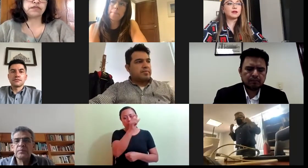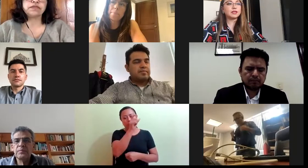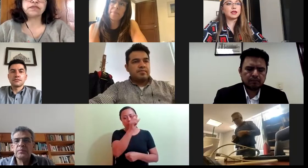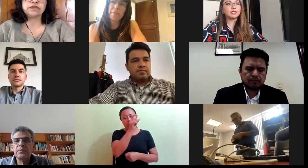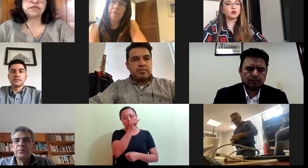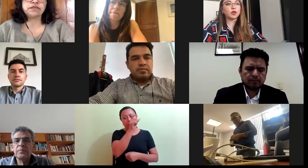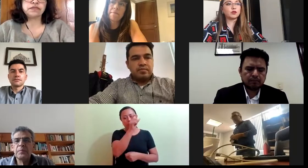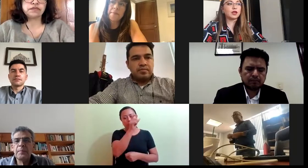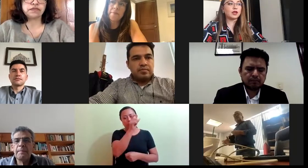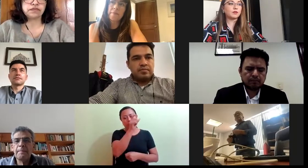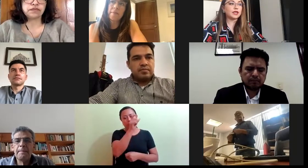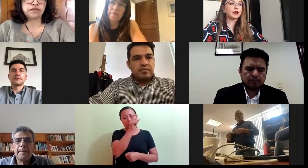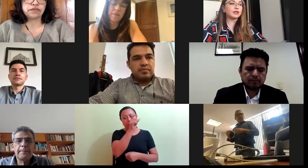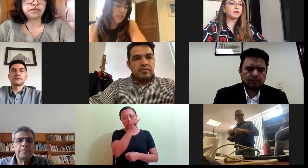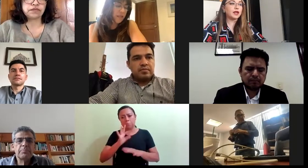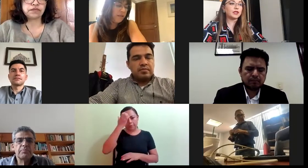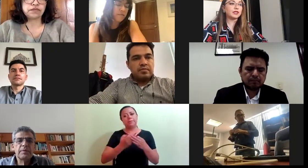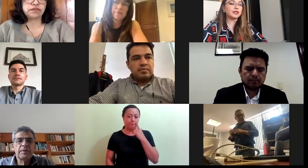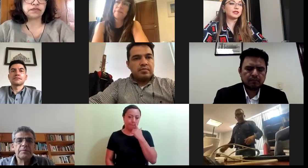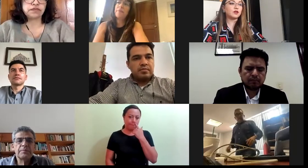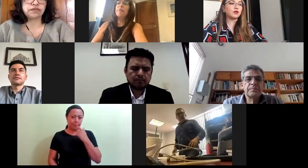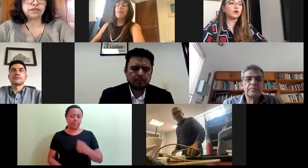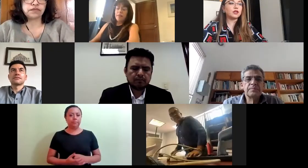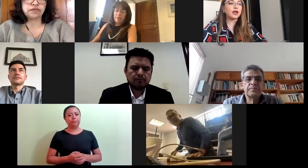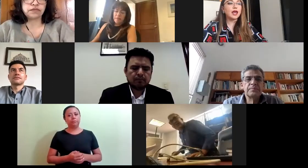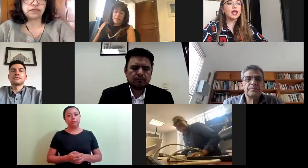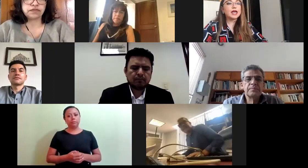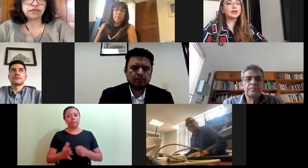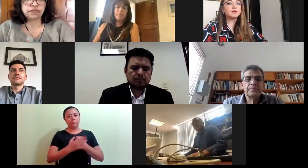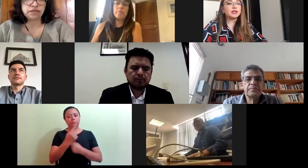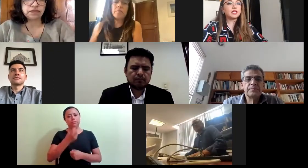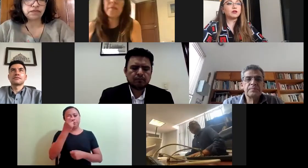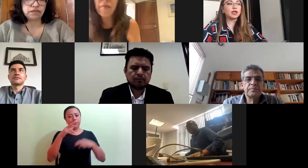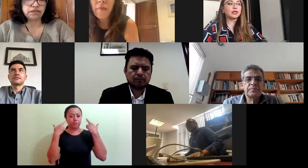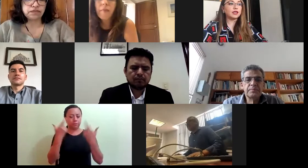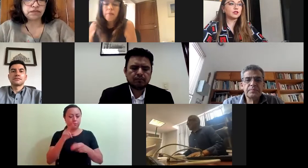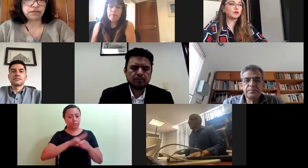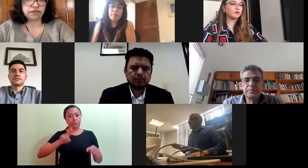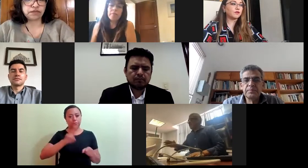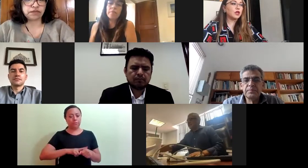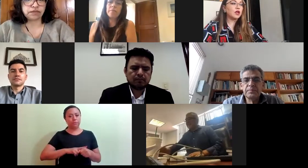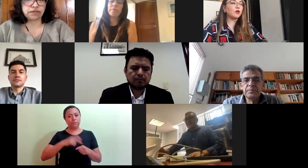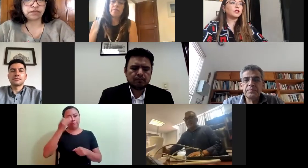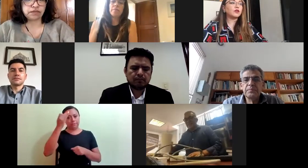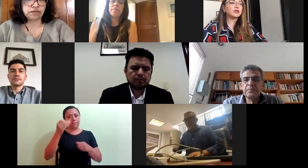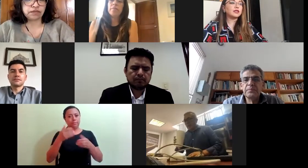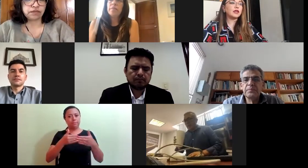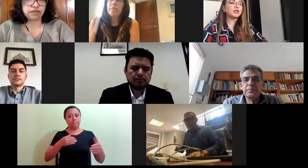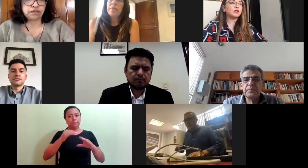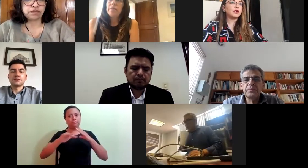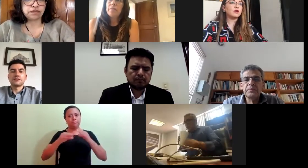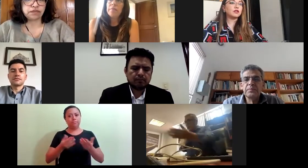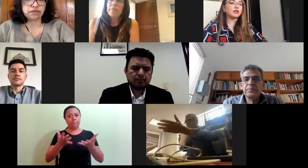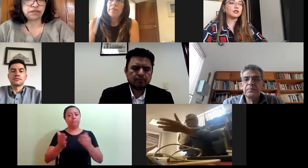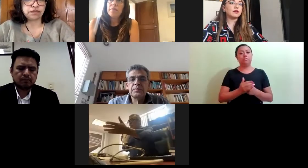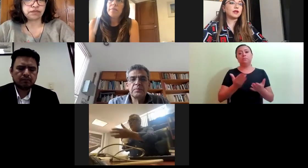a través del anexo 4 de la carpeta relativa a la presente sesión ordinaria, remitida con antelación. Luego, entonces, en virtud